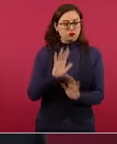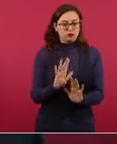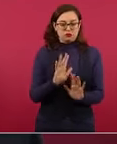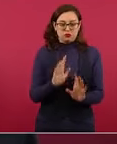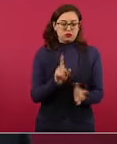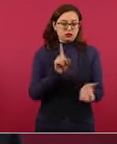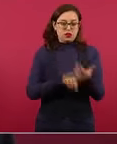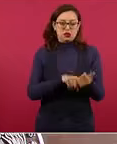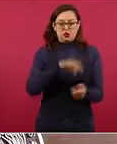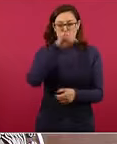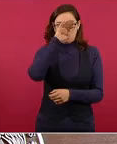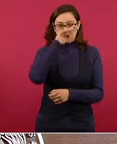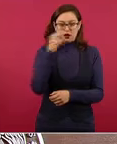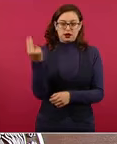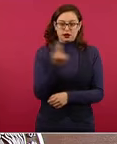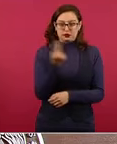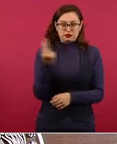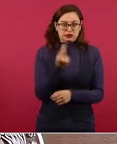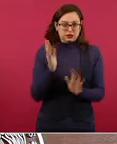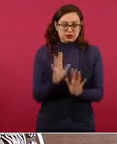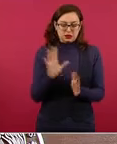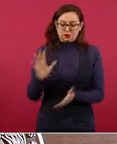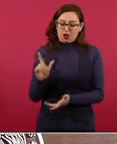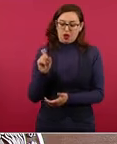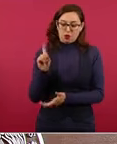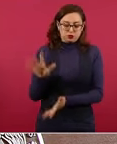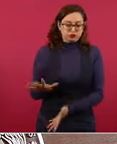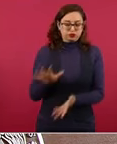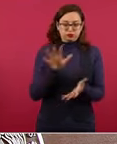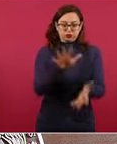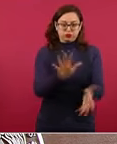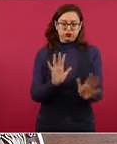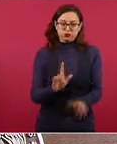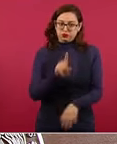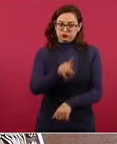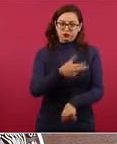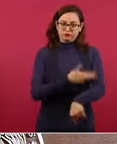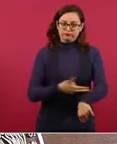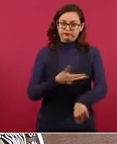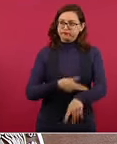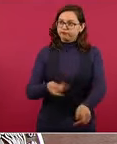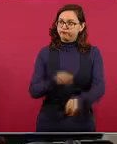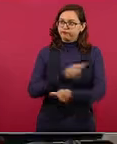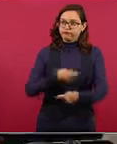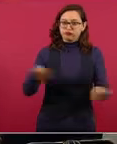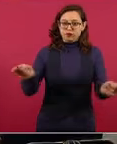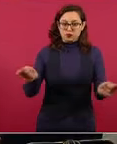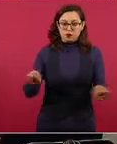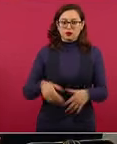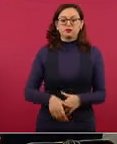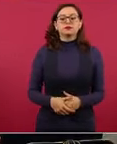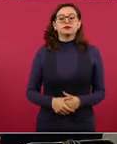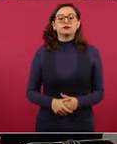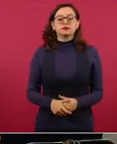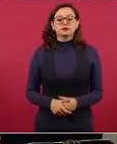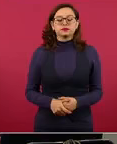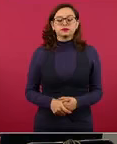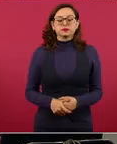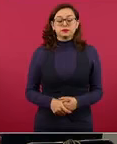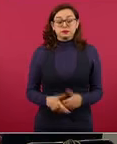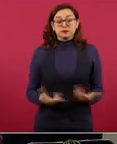prestan en monterrey en lo que se refiere me voy a referir a la parte del aprovechamiento